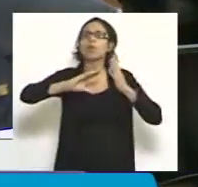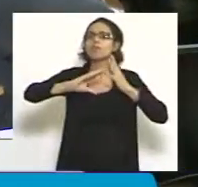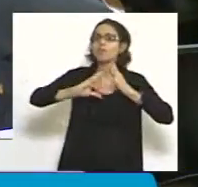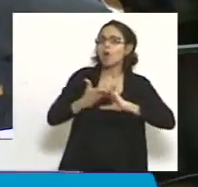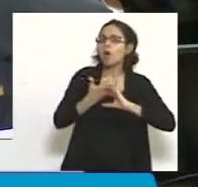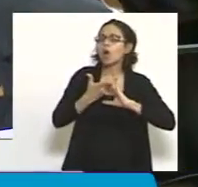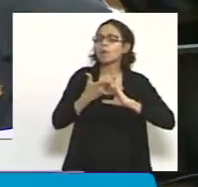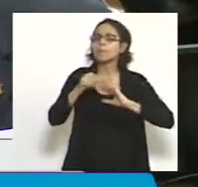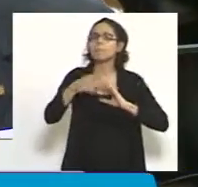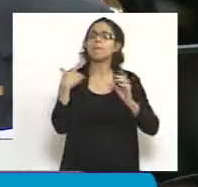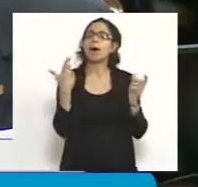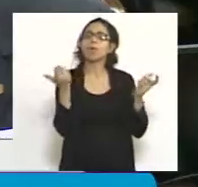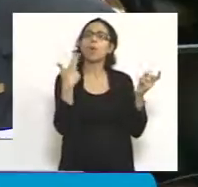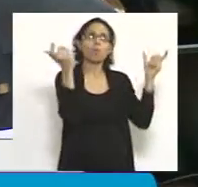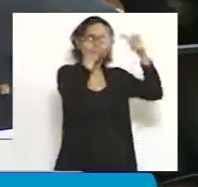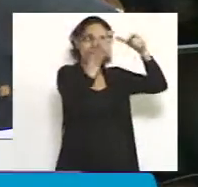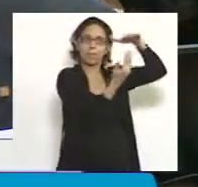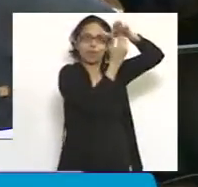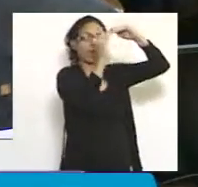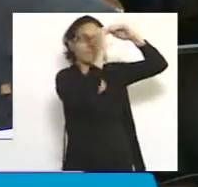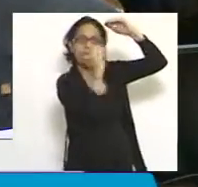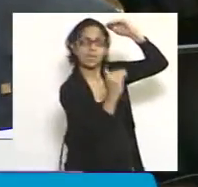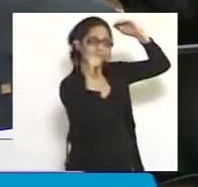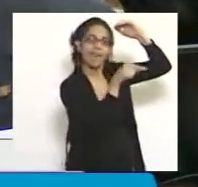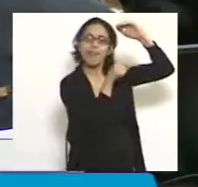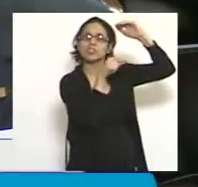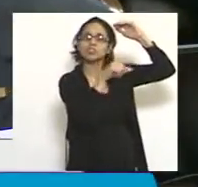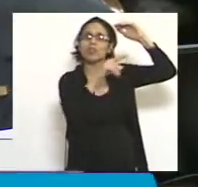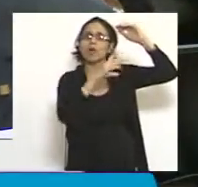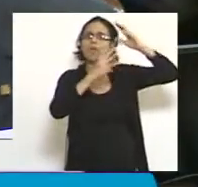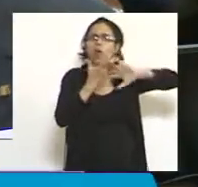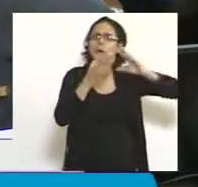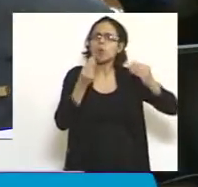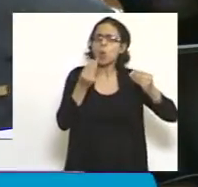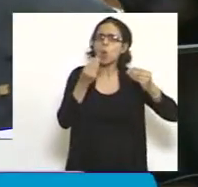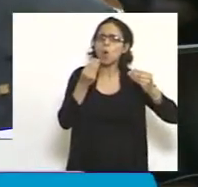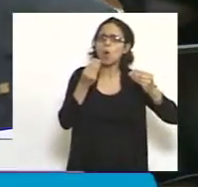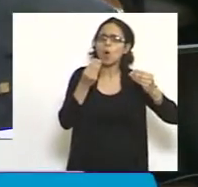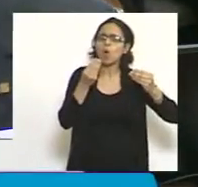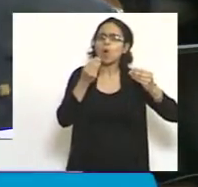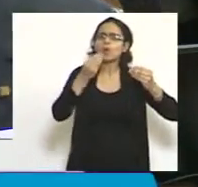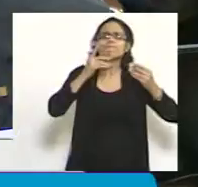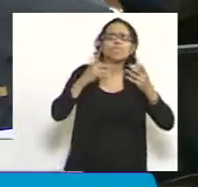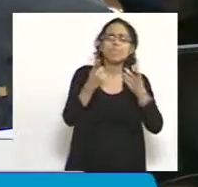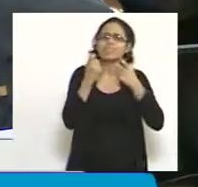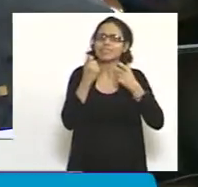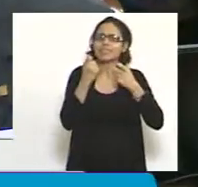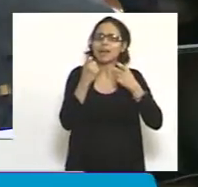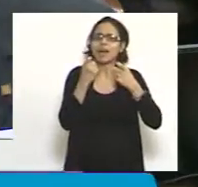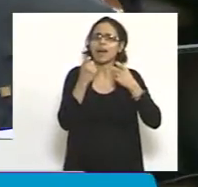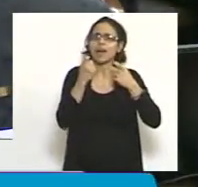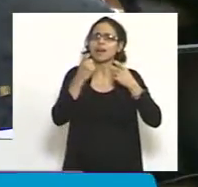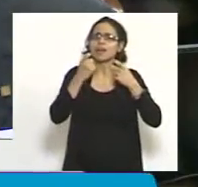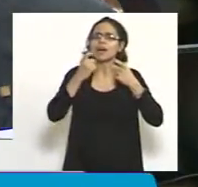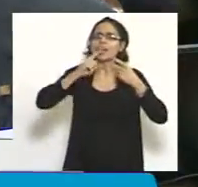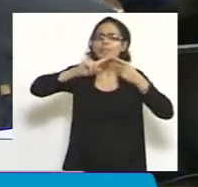que va a tener el Consejo de la Magistratura se pierde el orden de prelación que deben de tener para respetar cómo